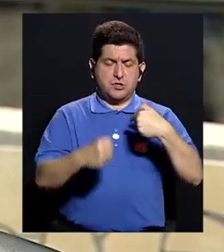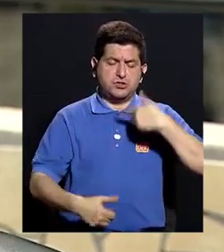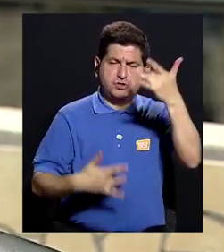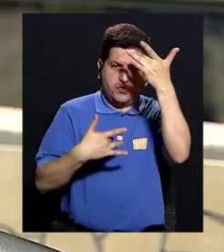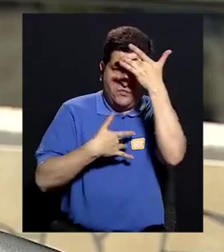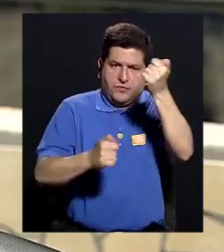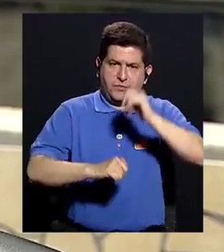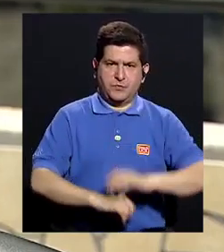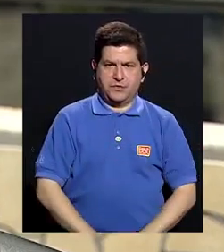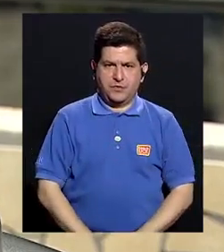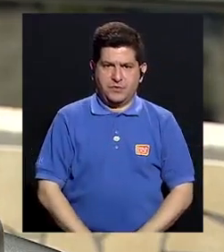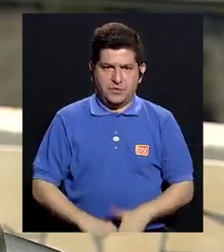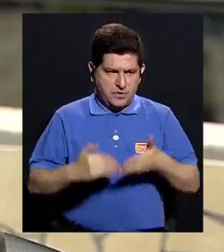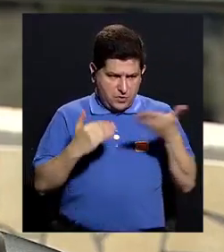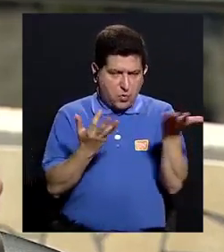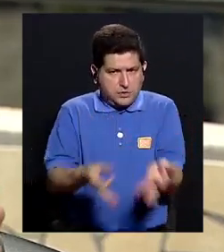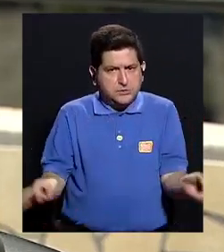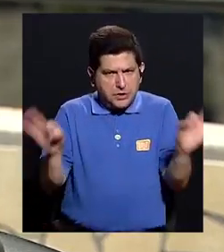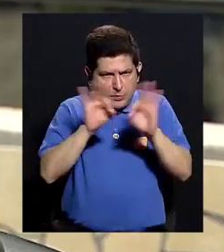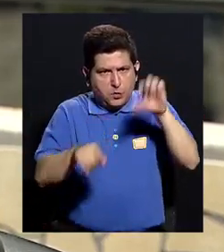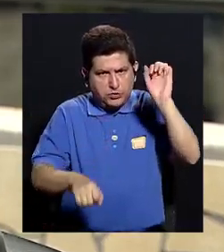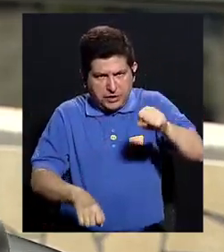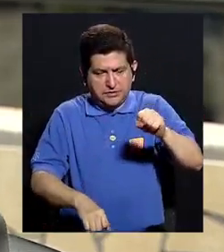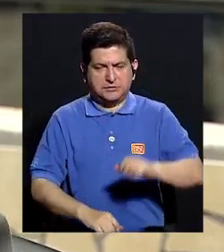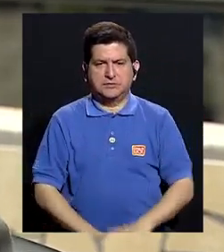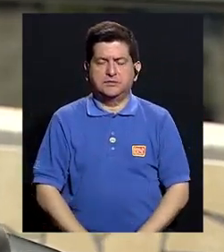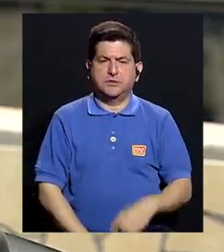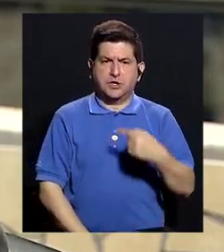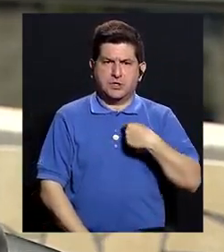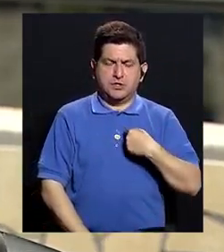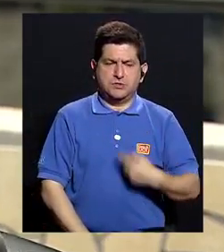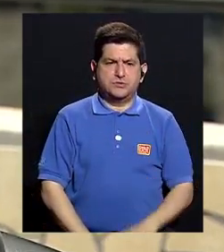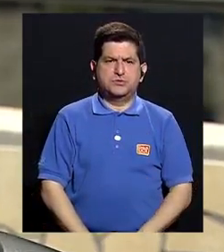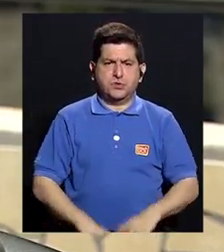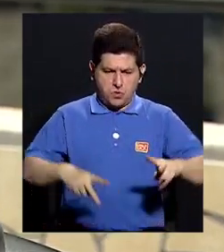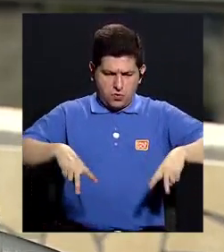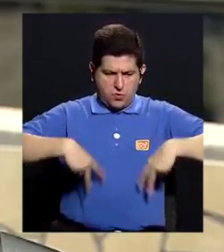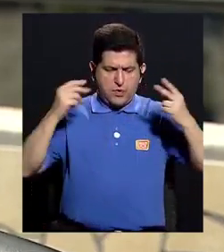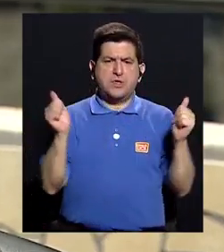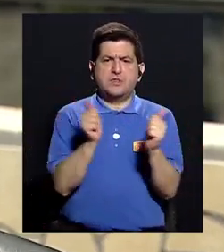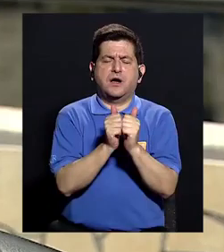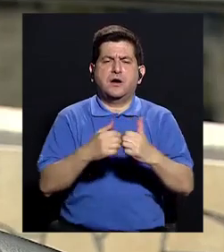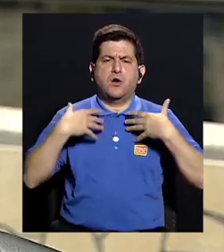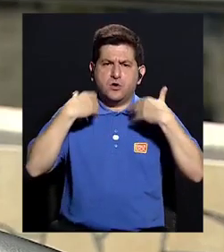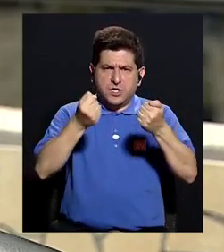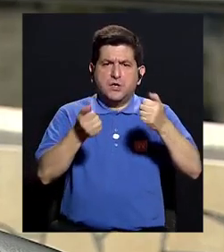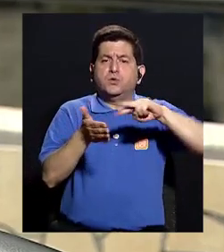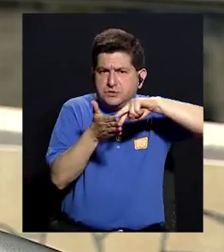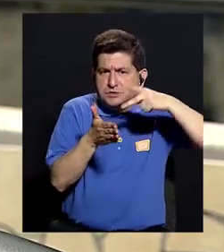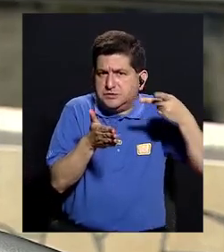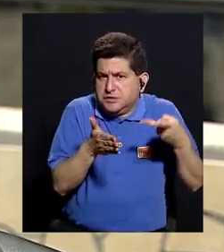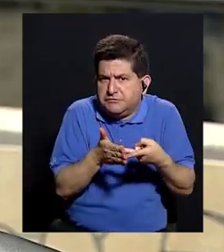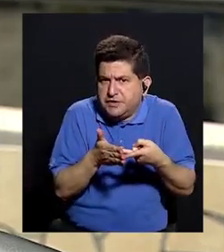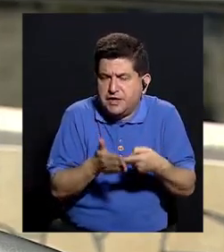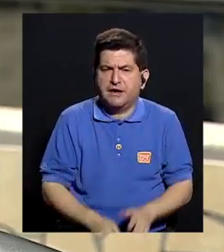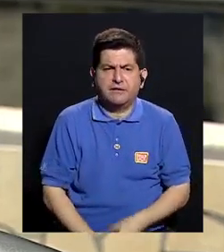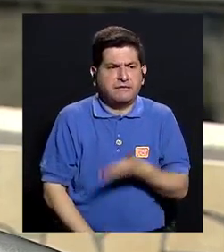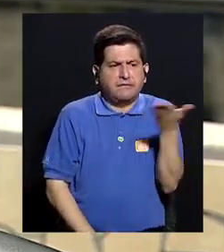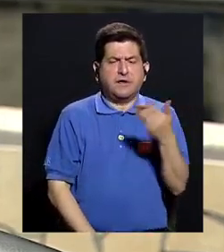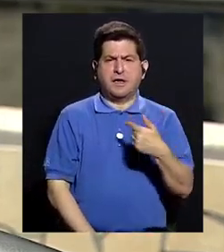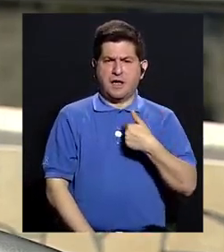salud cuando estoy enfermo. Cosa que es fundamental. Yo, para vivir con salud, parte de lo que significa vivir con salud